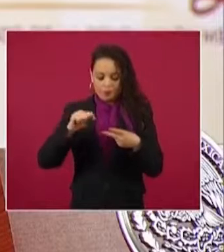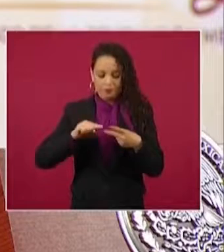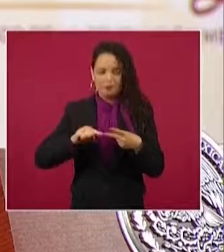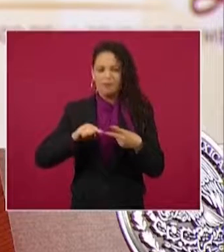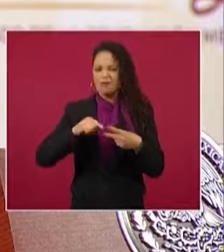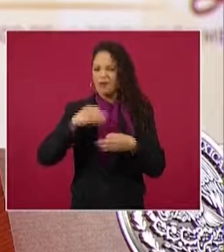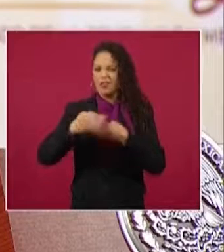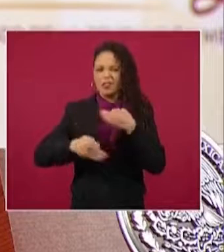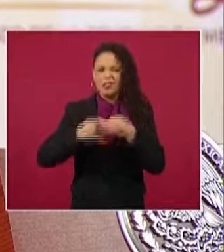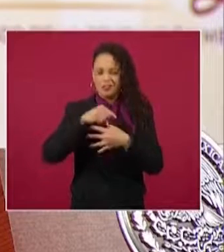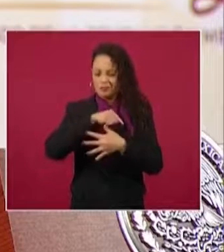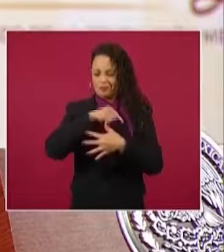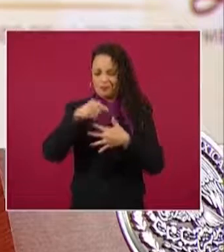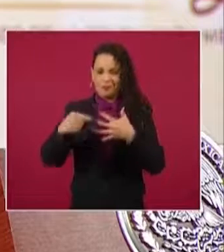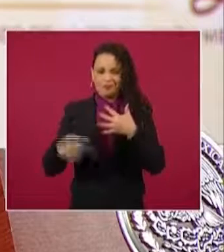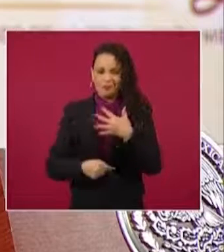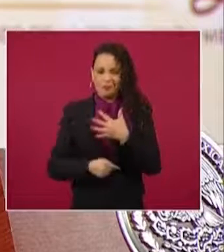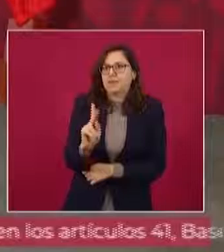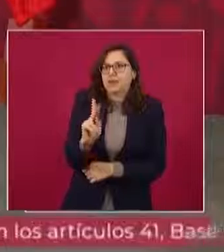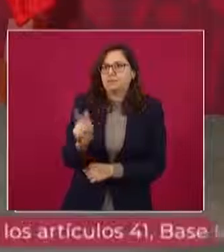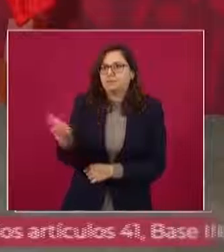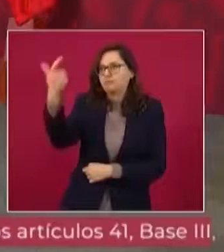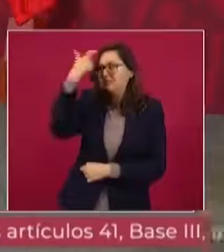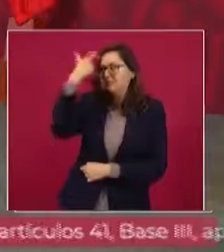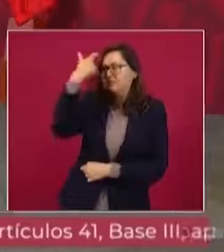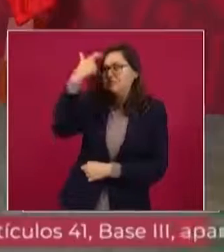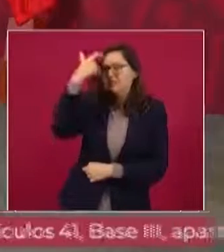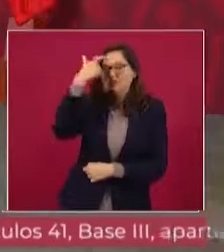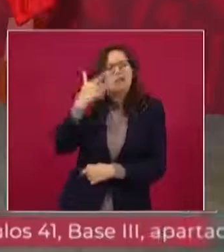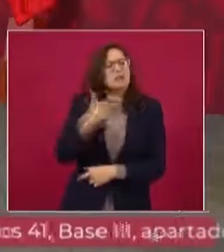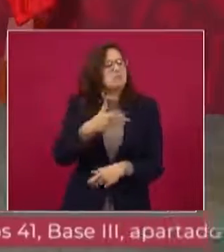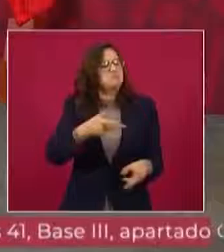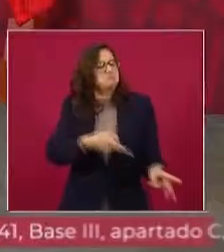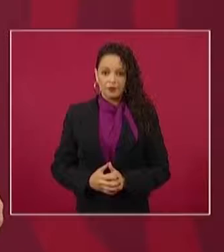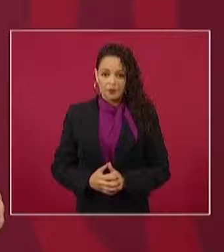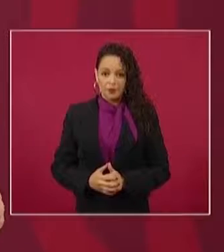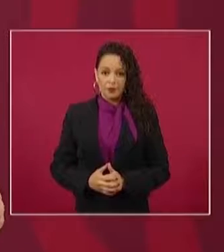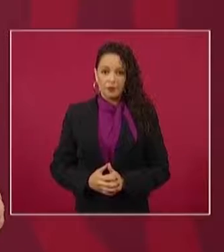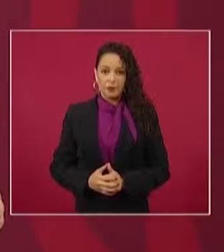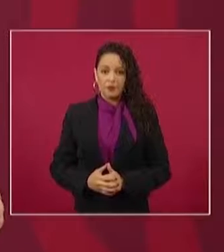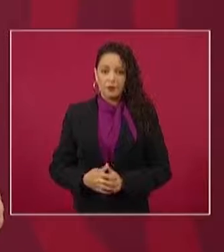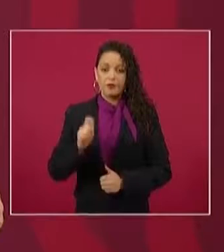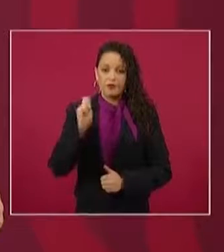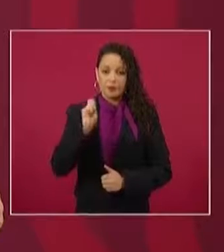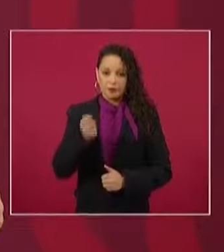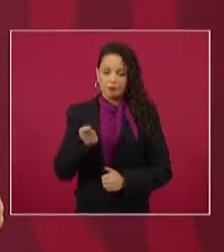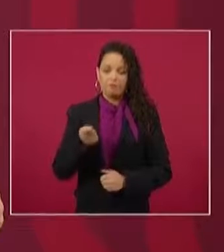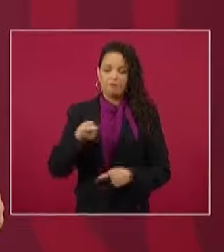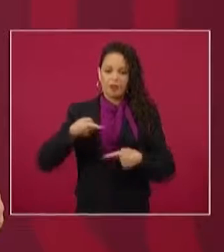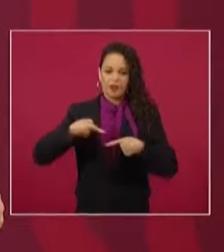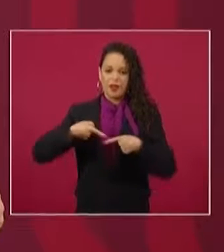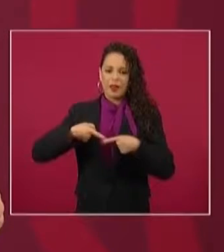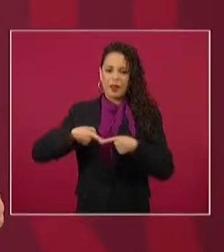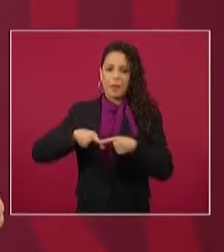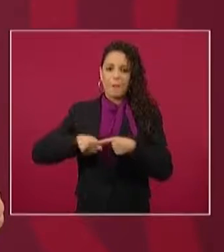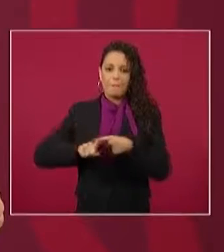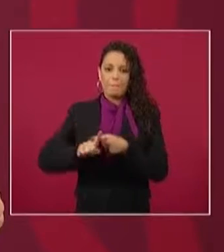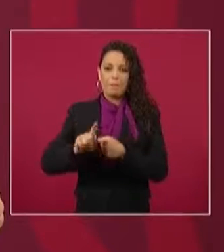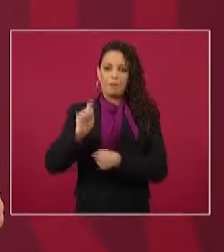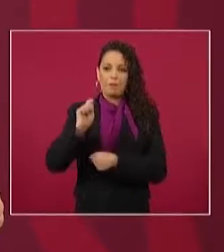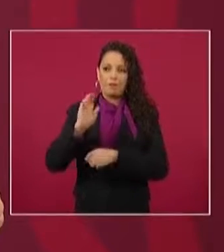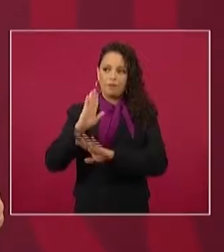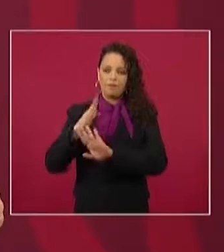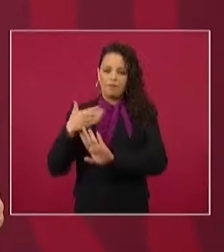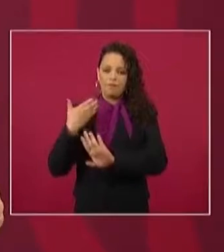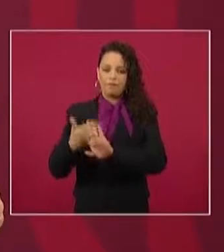para protestar en contra de los proyectos de su gobierno. El mandatario federal señaló que hay empresas norteamericanas que